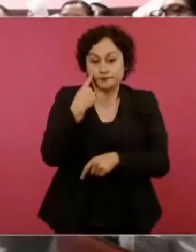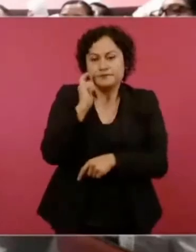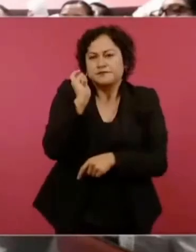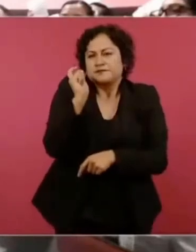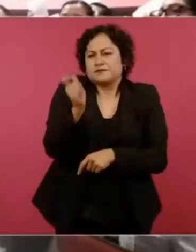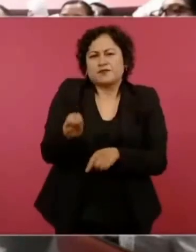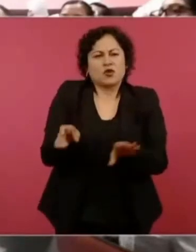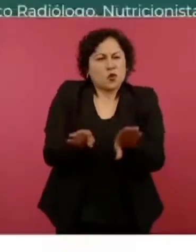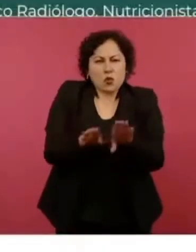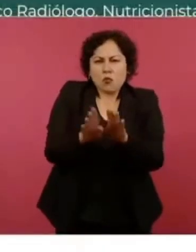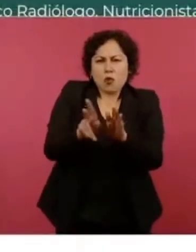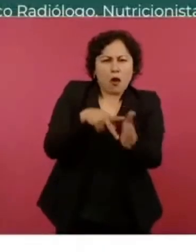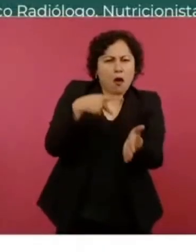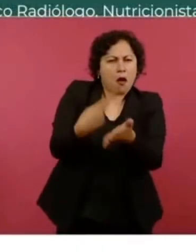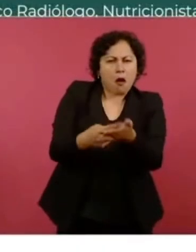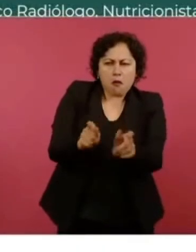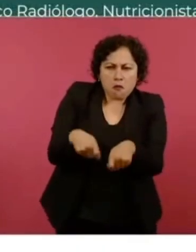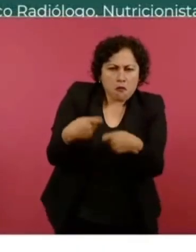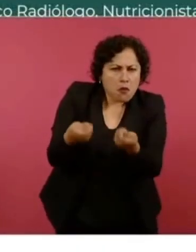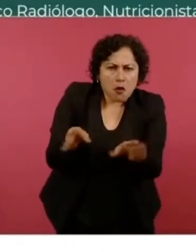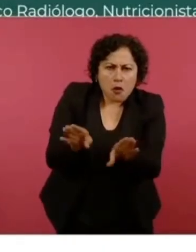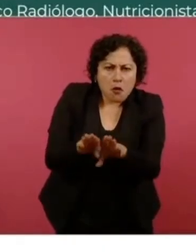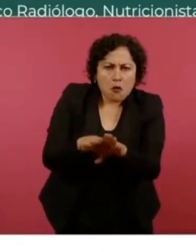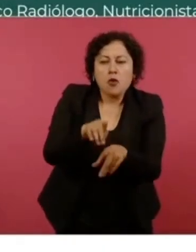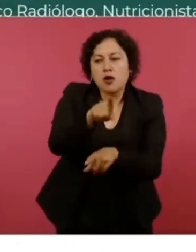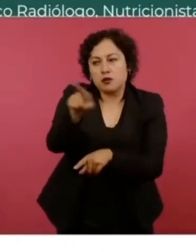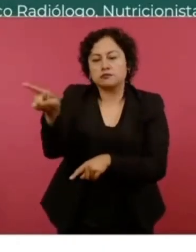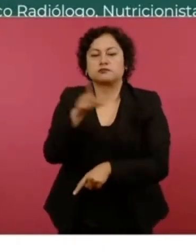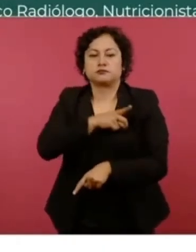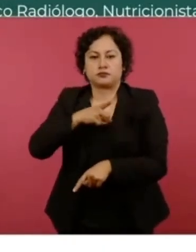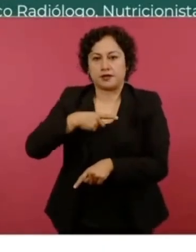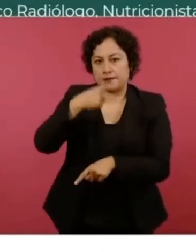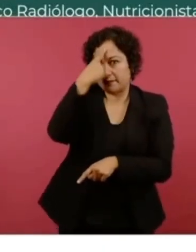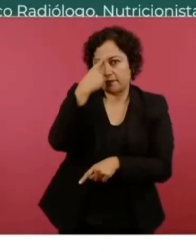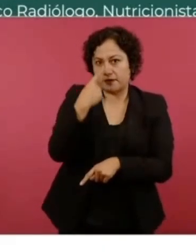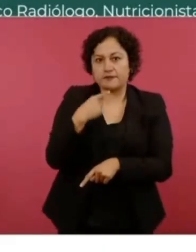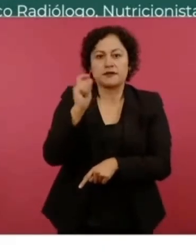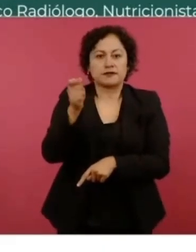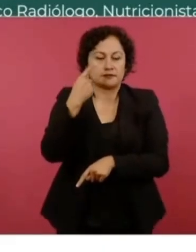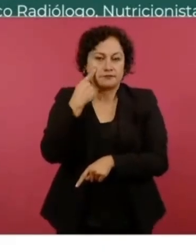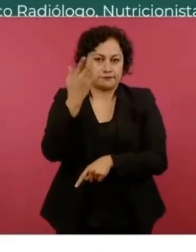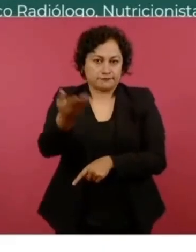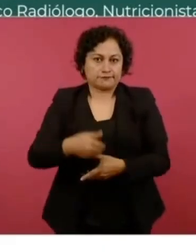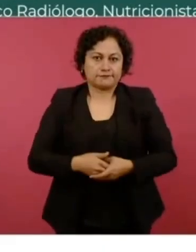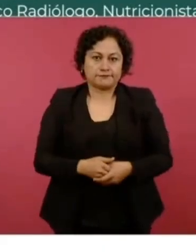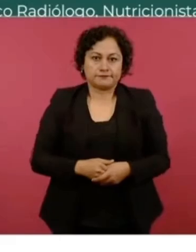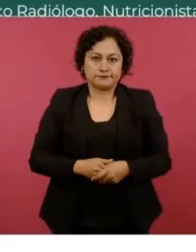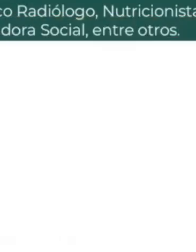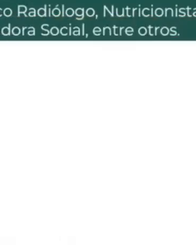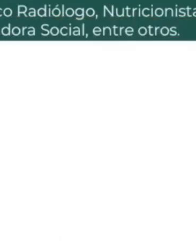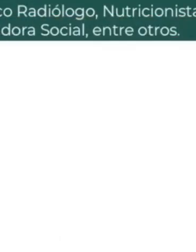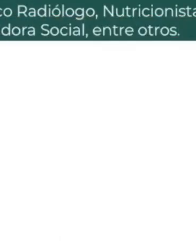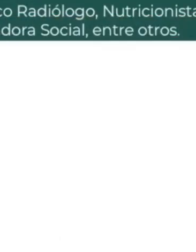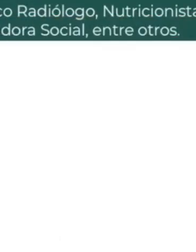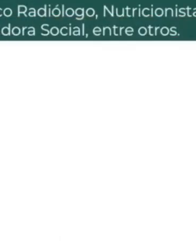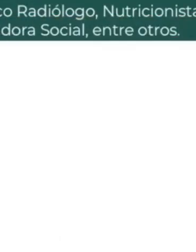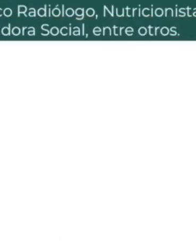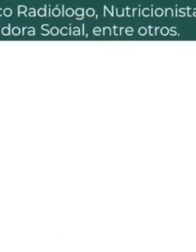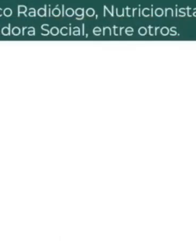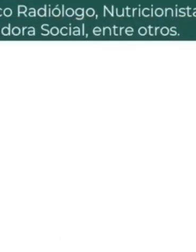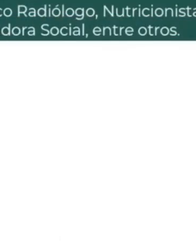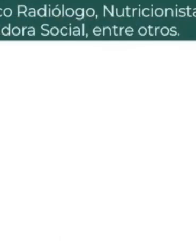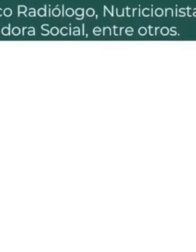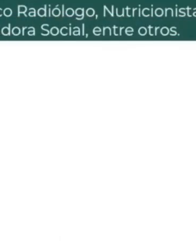basificaciones, son contar con un contrato temporal, prestar servicios en hospitales o en centros de salud que han